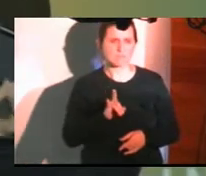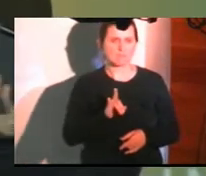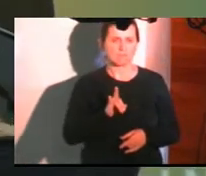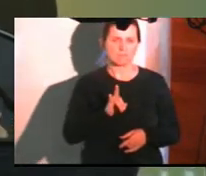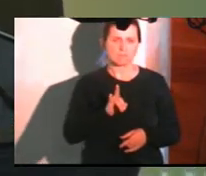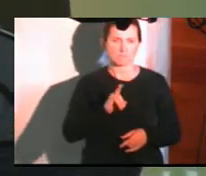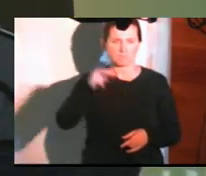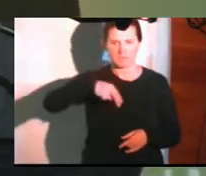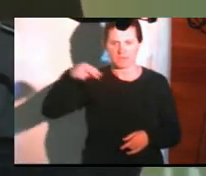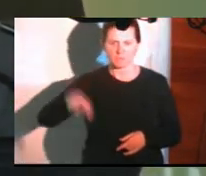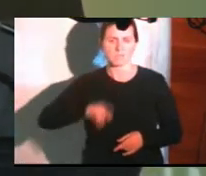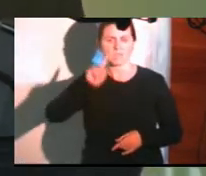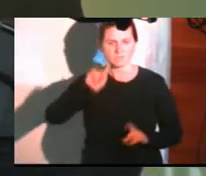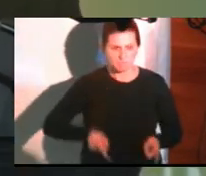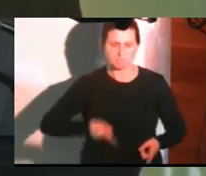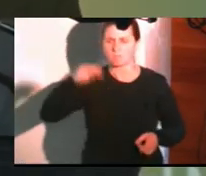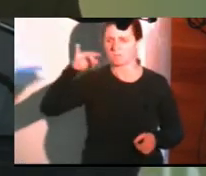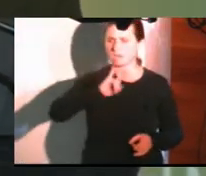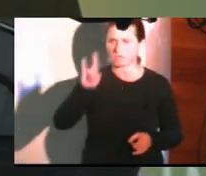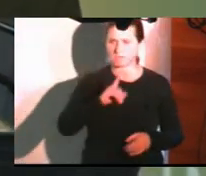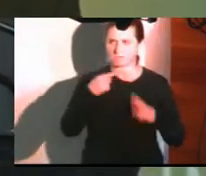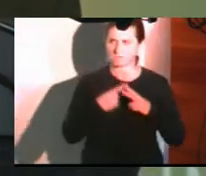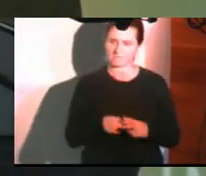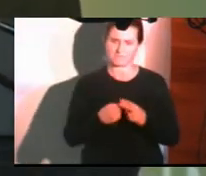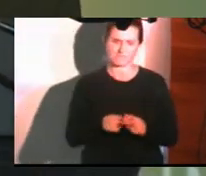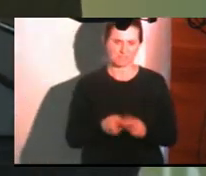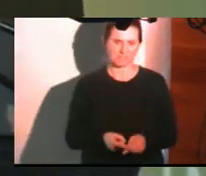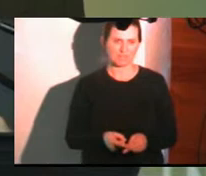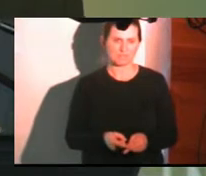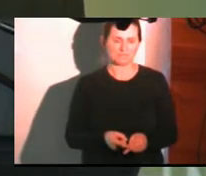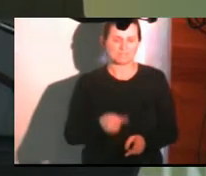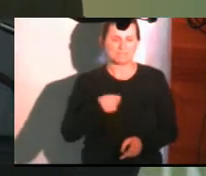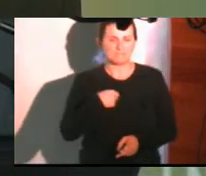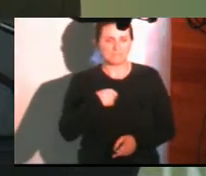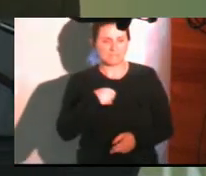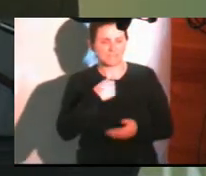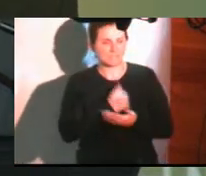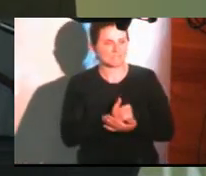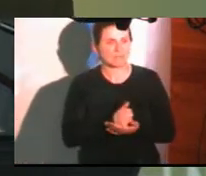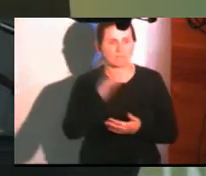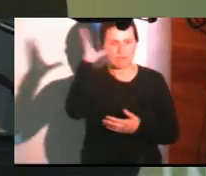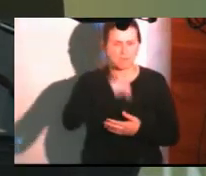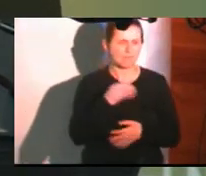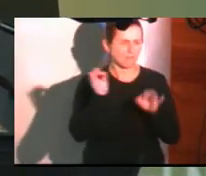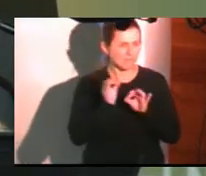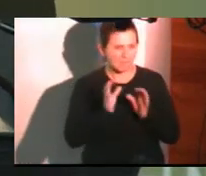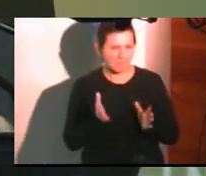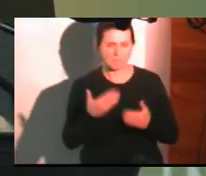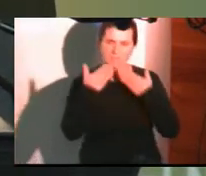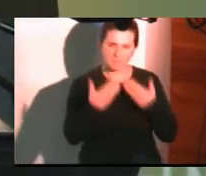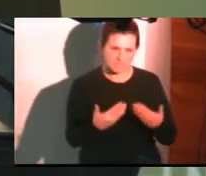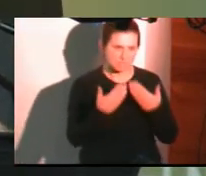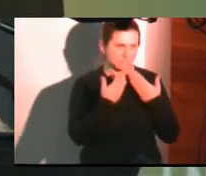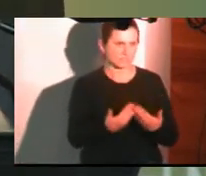Universidad Tecnológica. Así que espero no haberme olvidado de nada. Gracias a los sponsors,